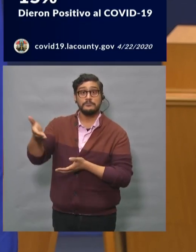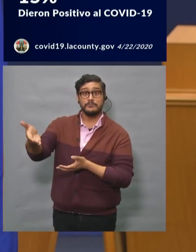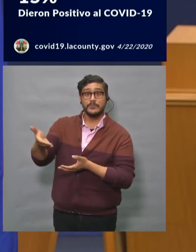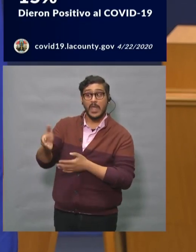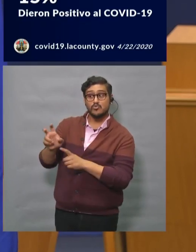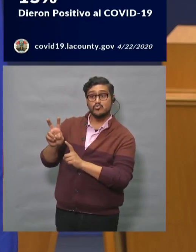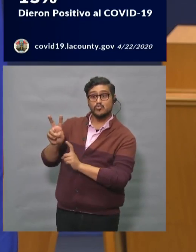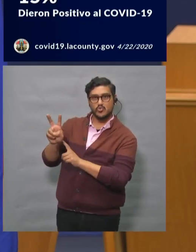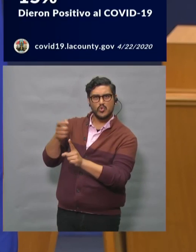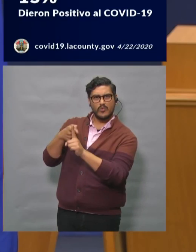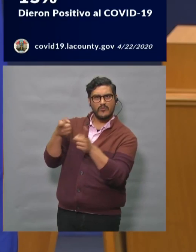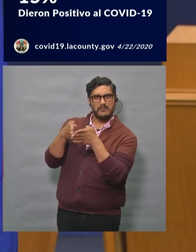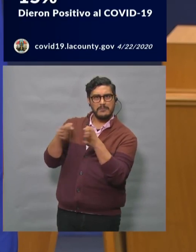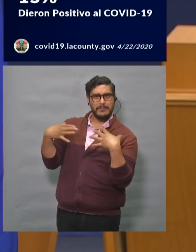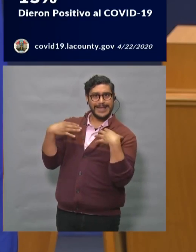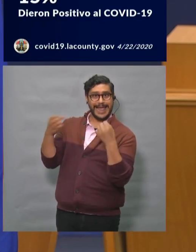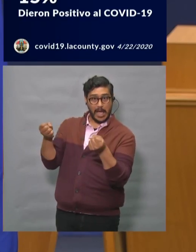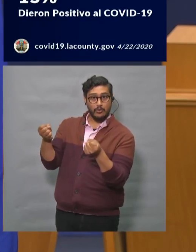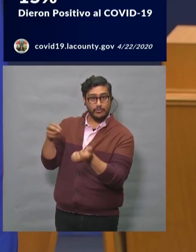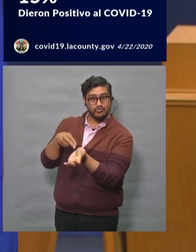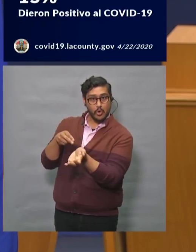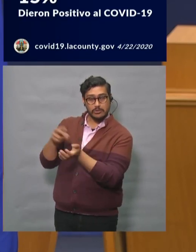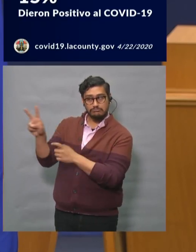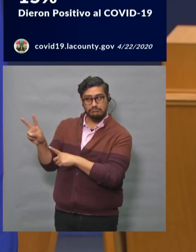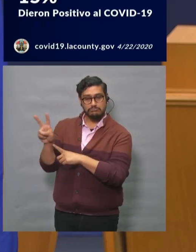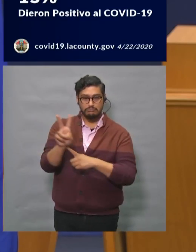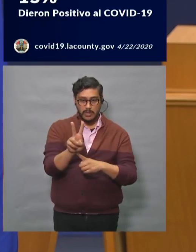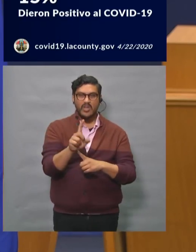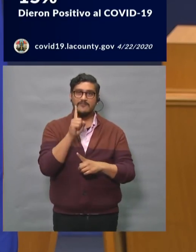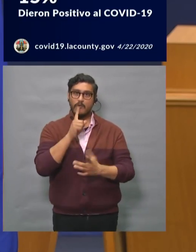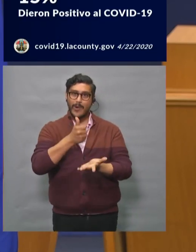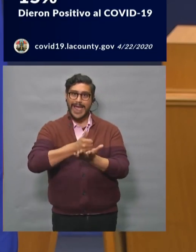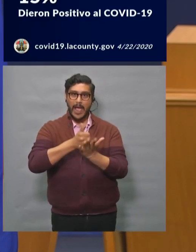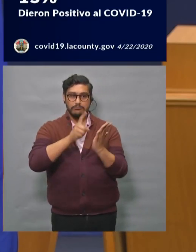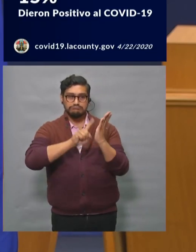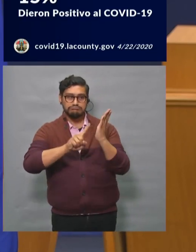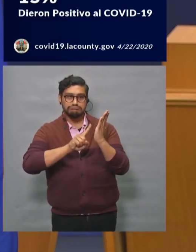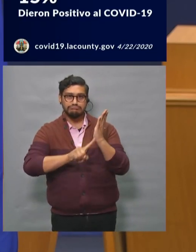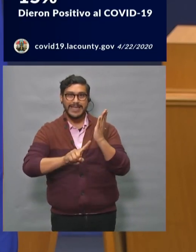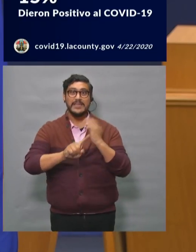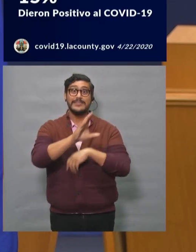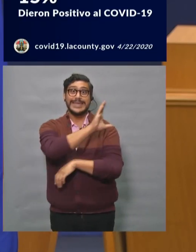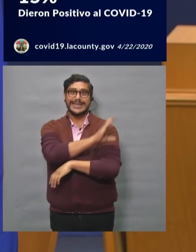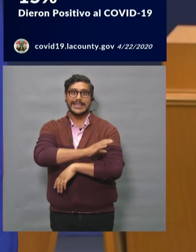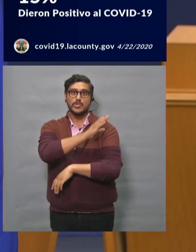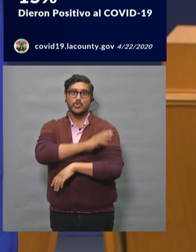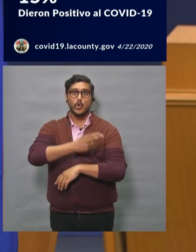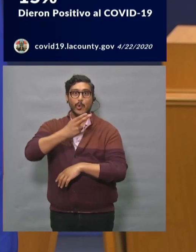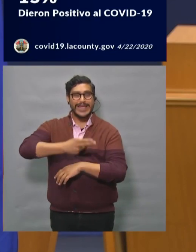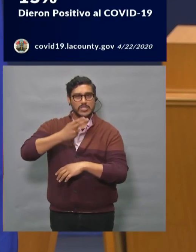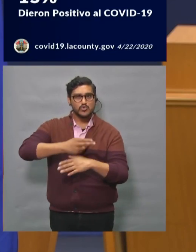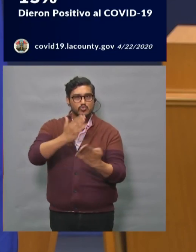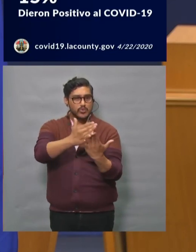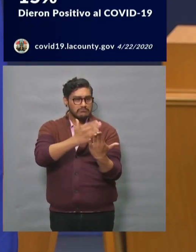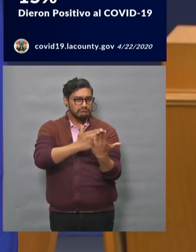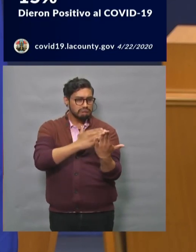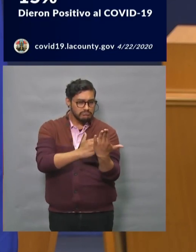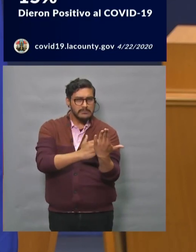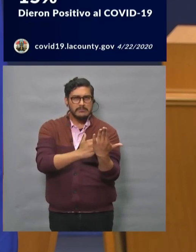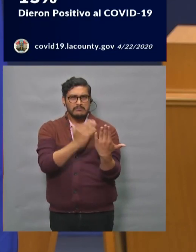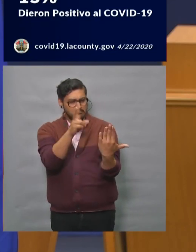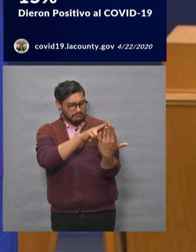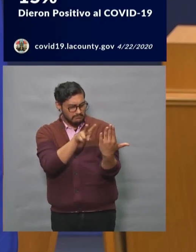de salud pública adicionales para ayudar a revisar el historial clínico del hospital para comprender